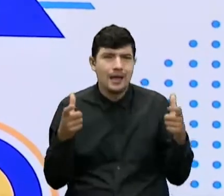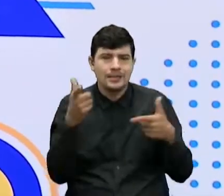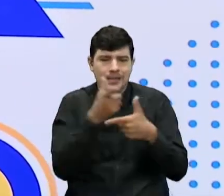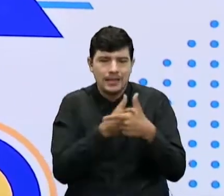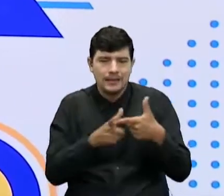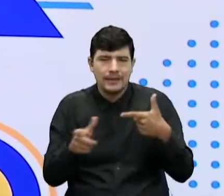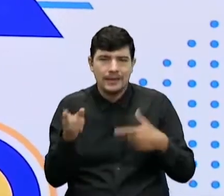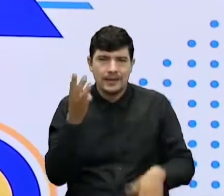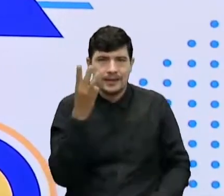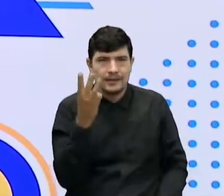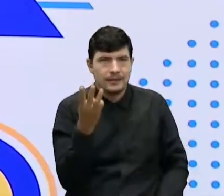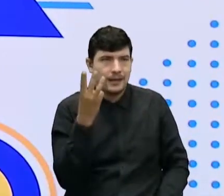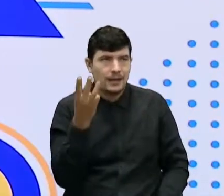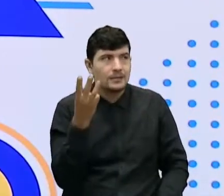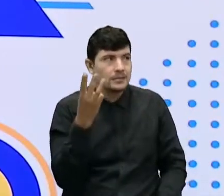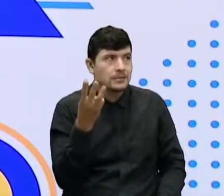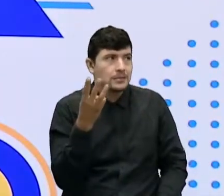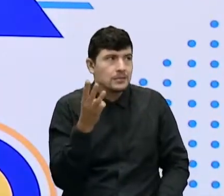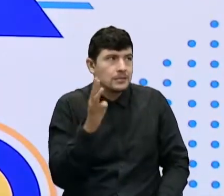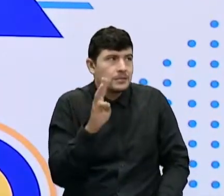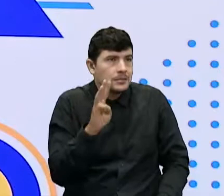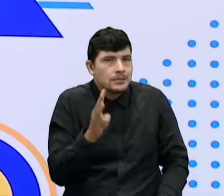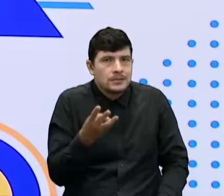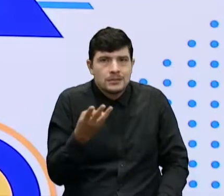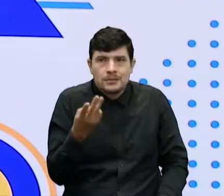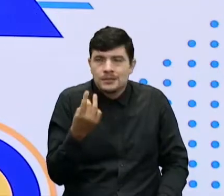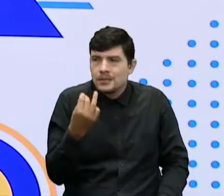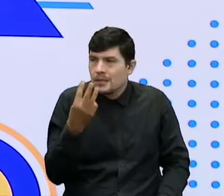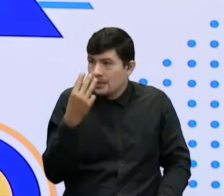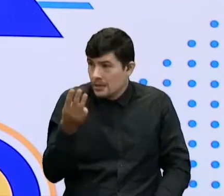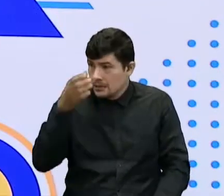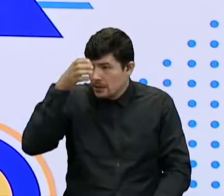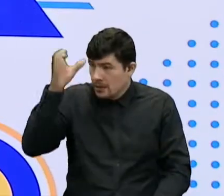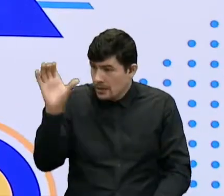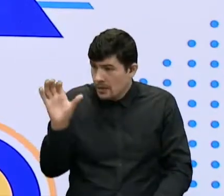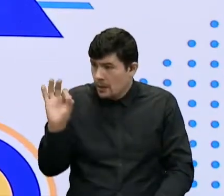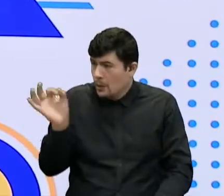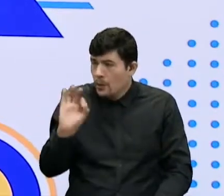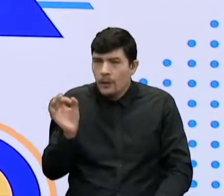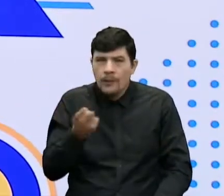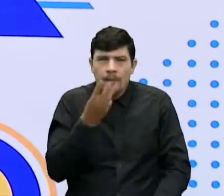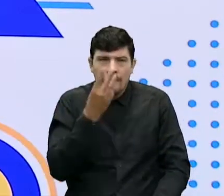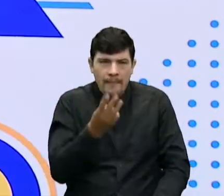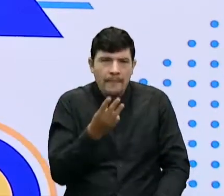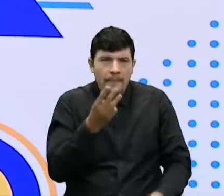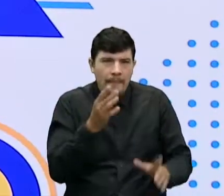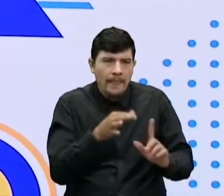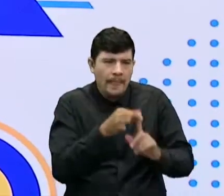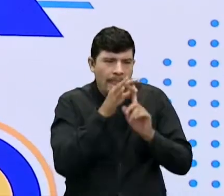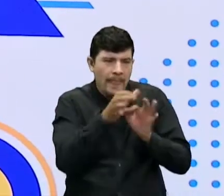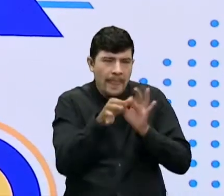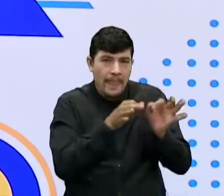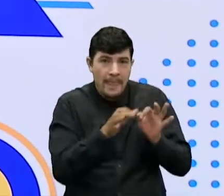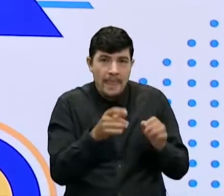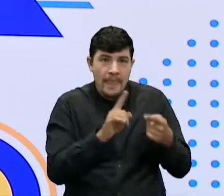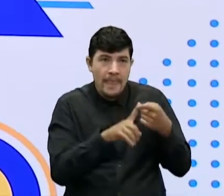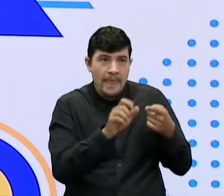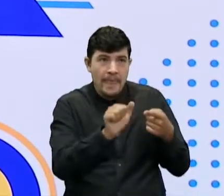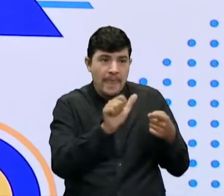en tres Bueno, las Palabras Conceptos Hay tres especificaciones Muy bien Alfa